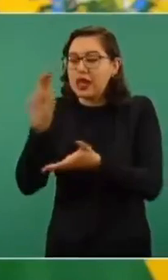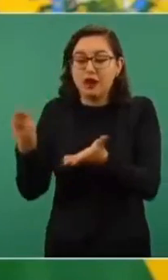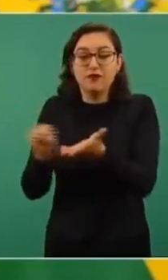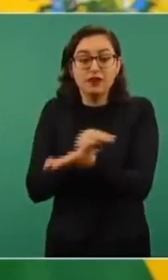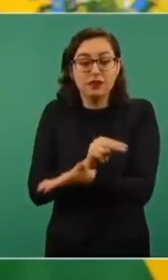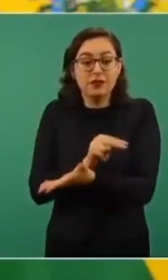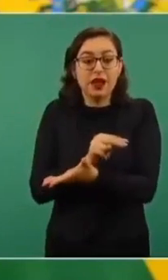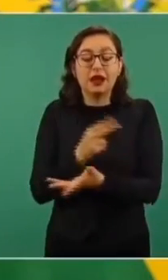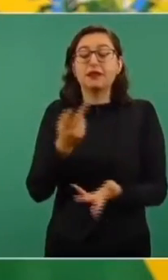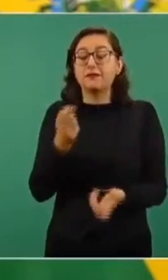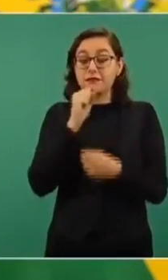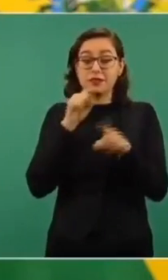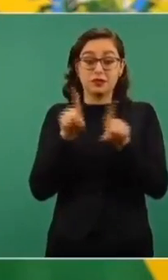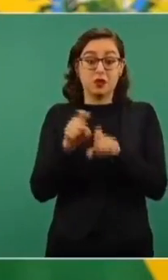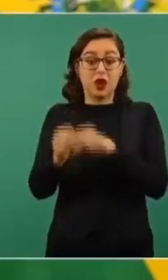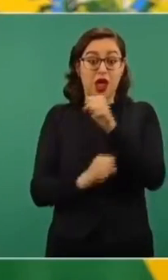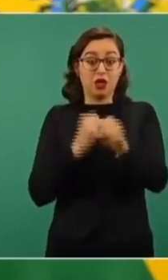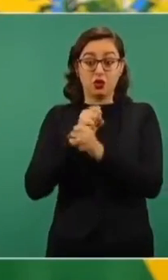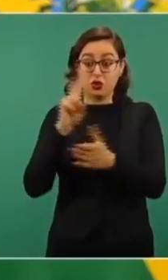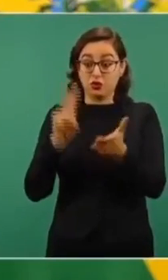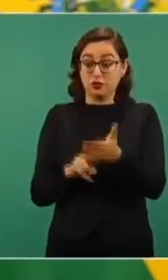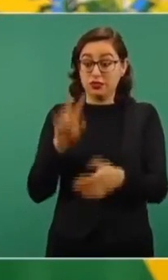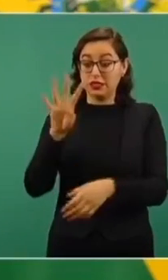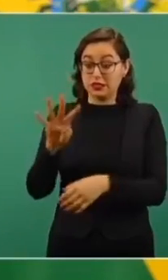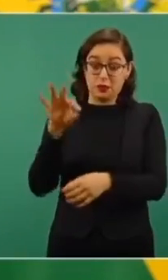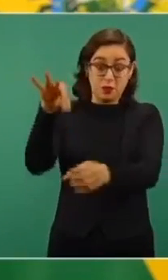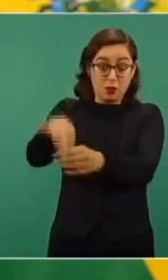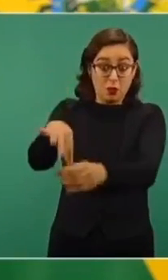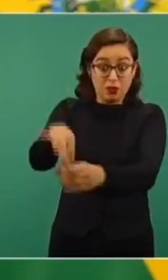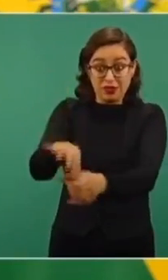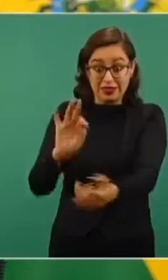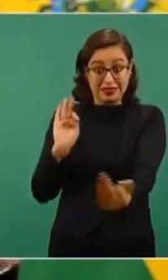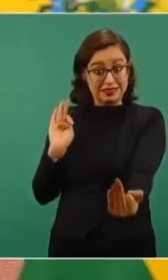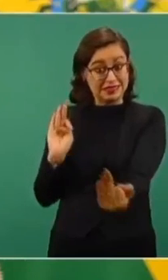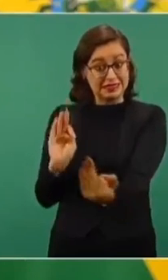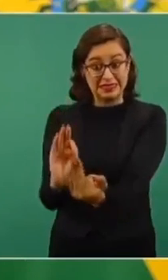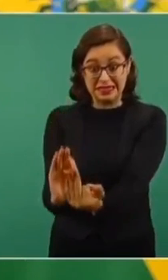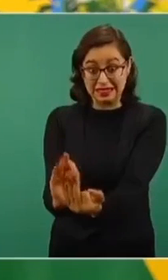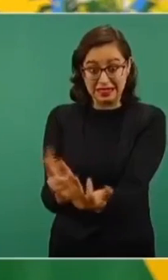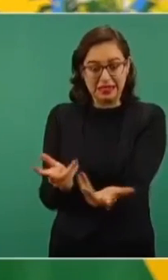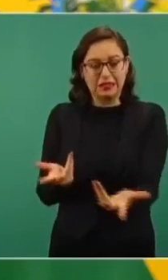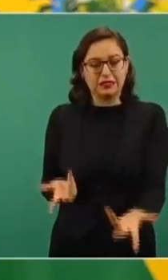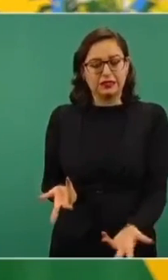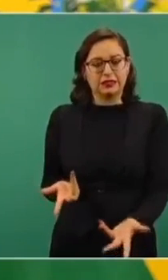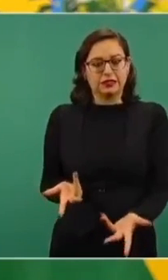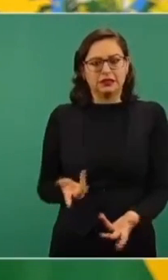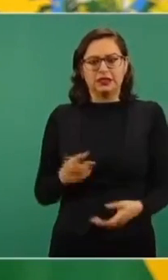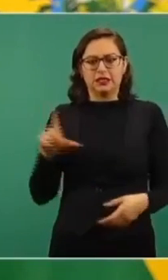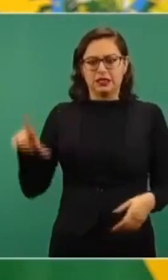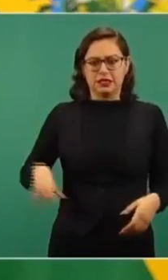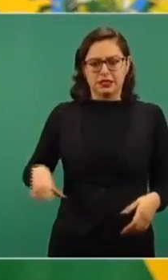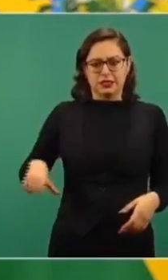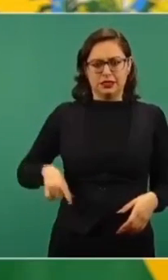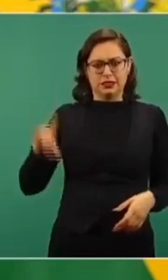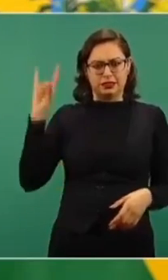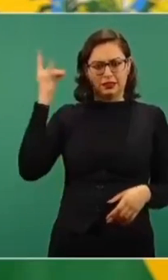elecciones del año 2019. El Gobierno Nacional, para evitar cualquier